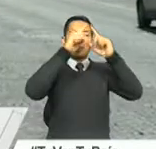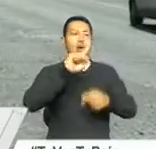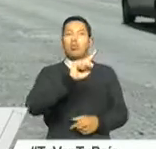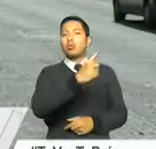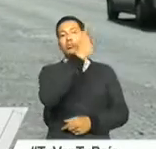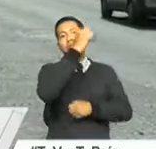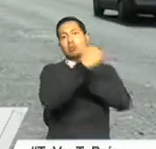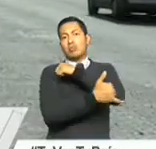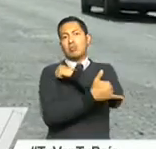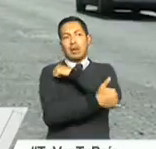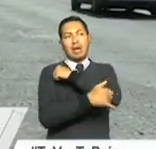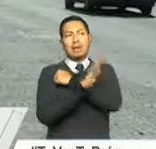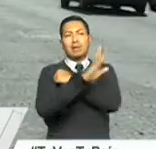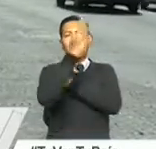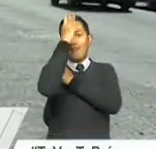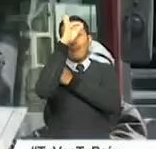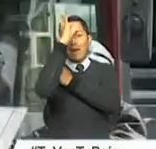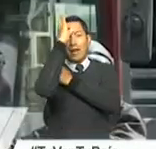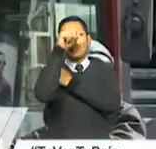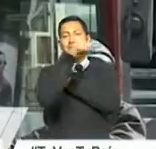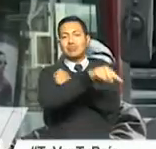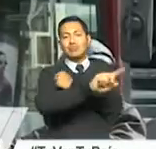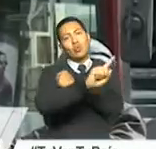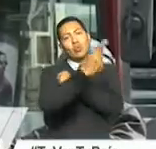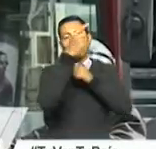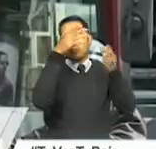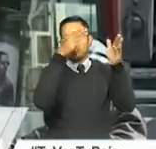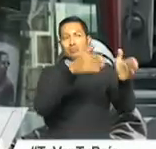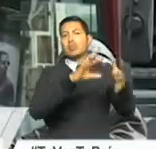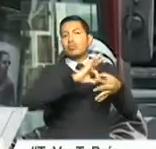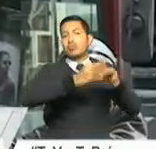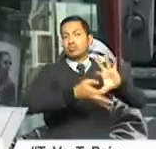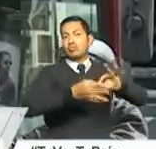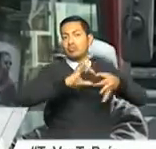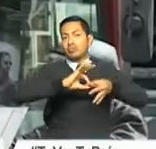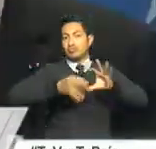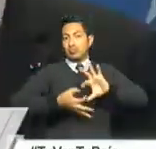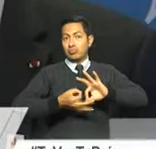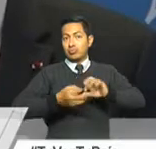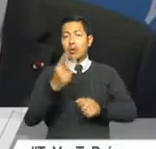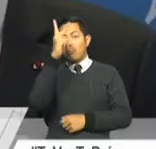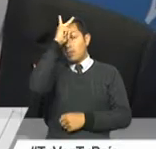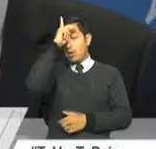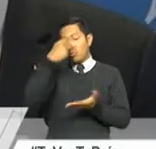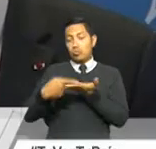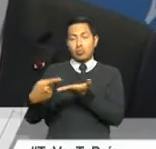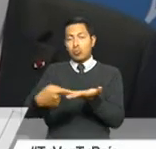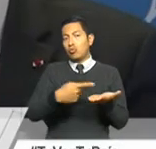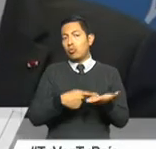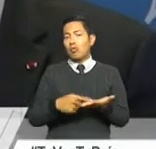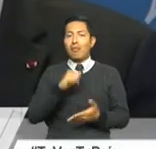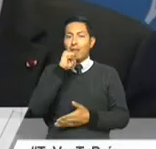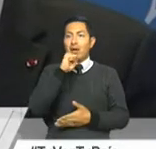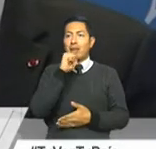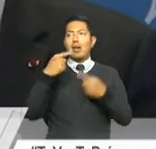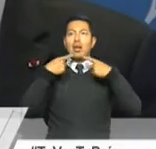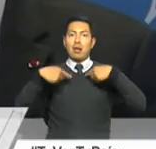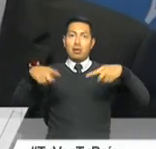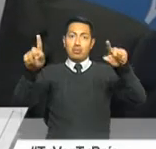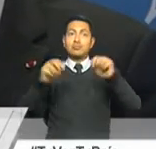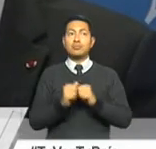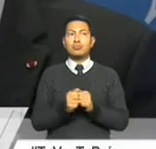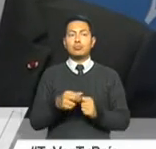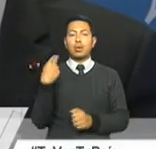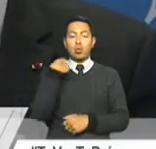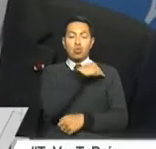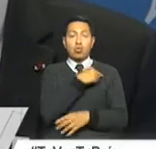aspirante y solo resta el anuncio oficial en la reunión que se celebrará en Perú. Todavía somos candidatos, seguimos una línea que